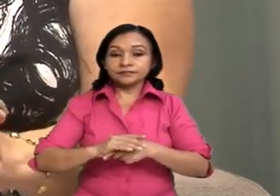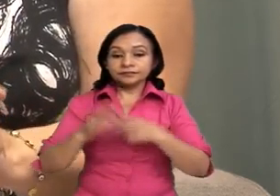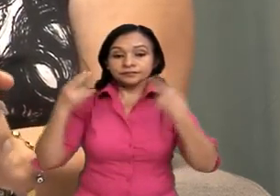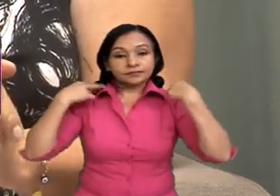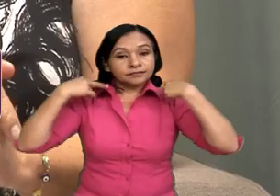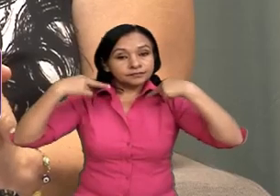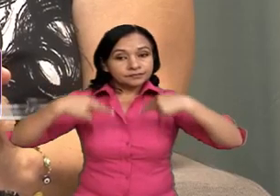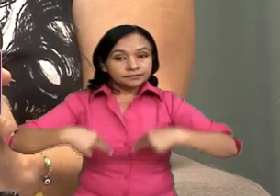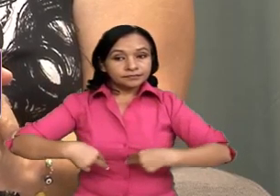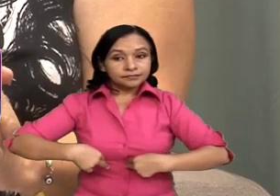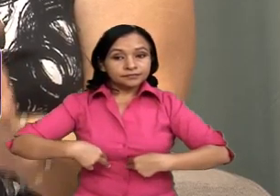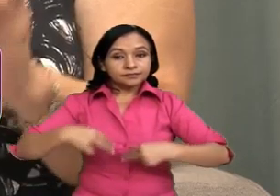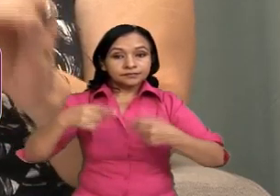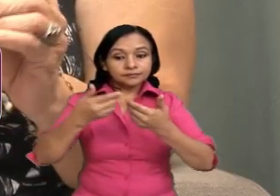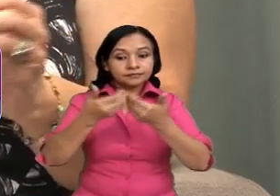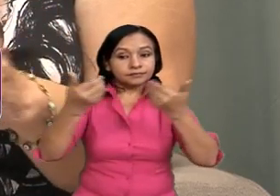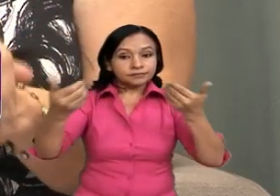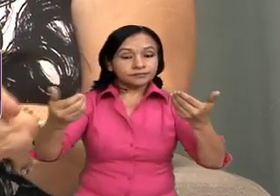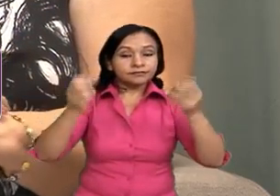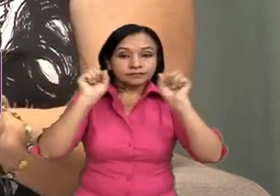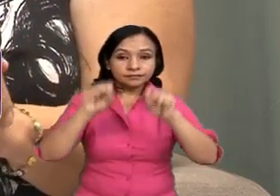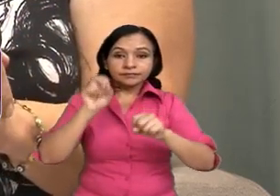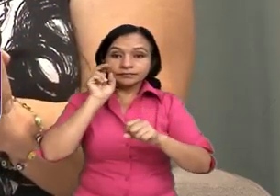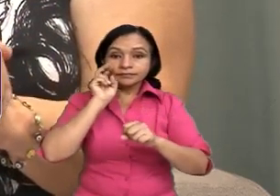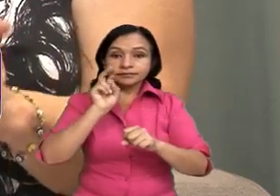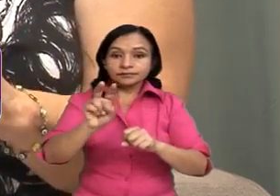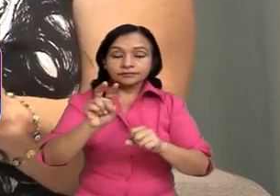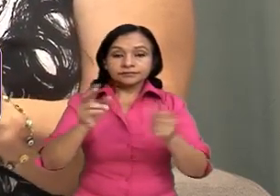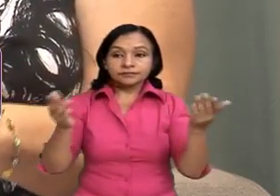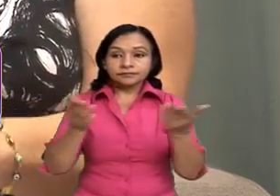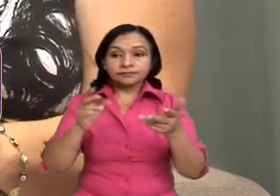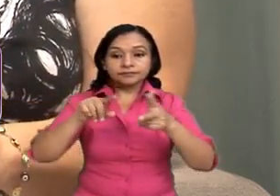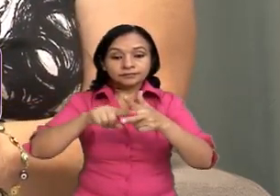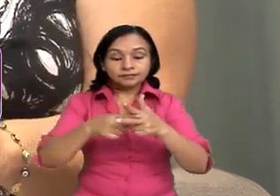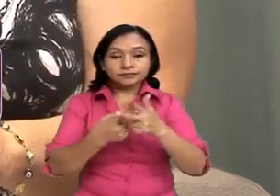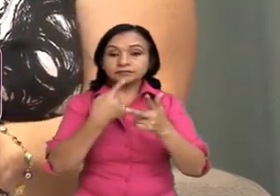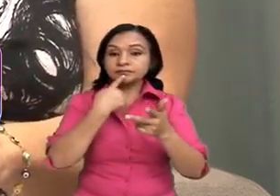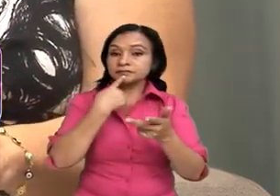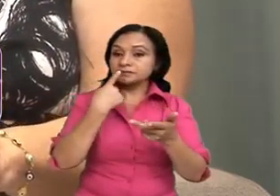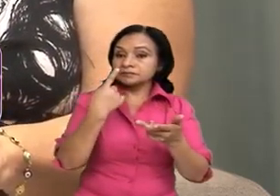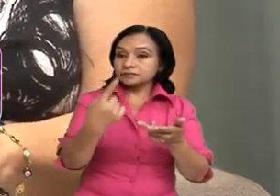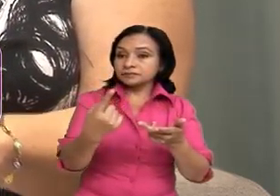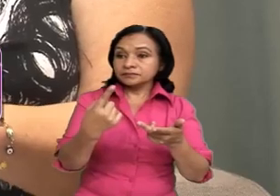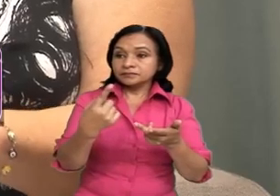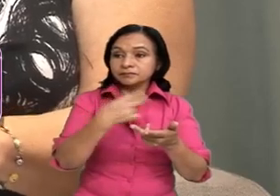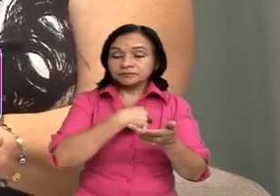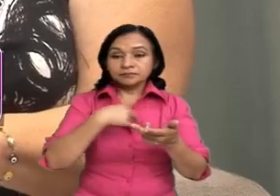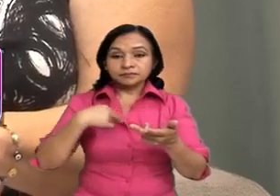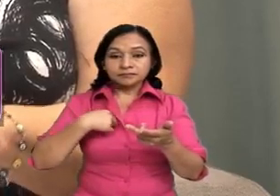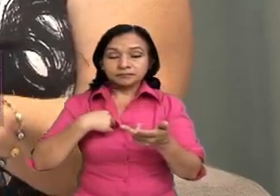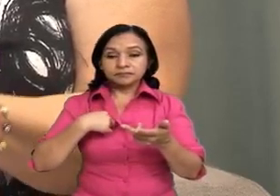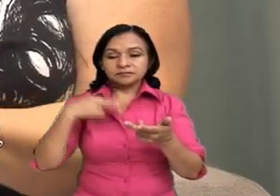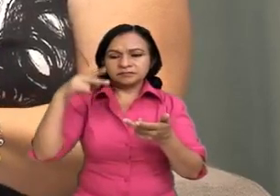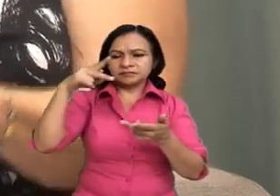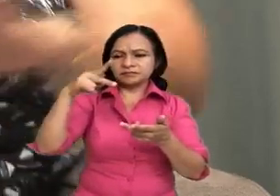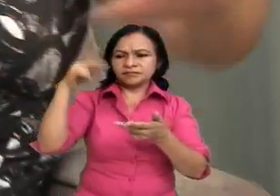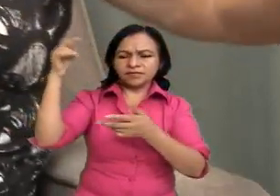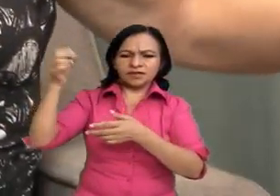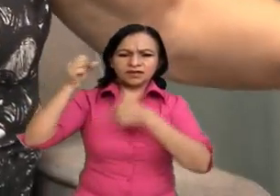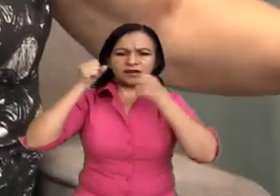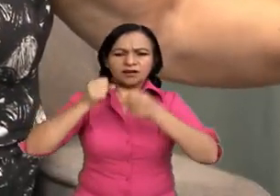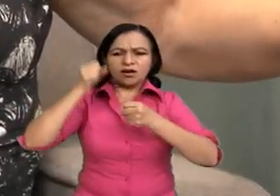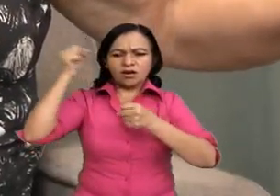humano, lo puedo ver así, porque comenzaron a decir, vamos a poner el patriarcado, porque